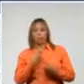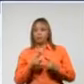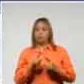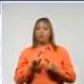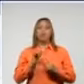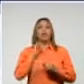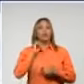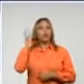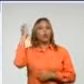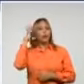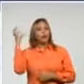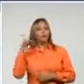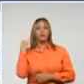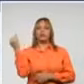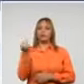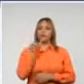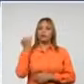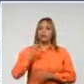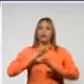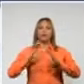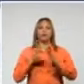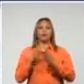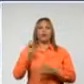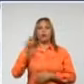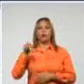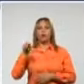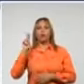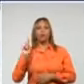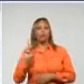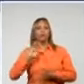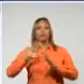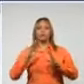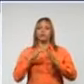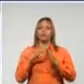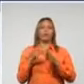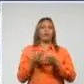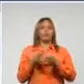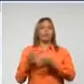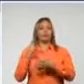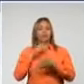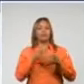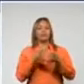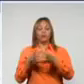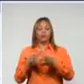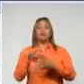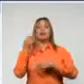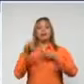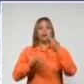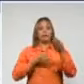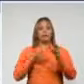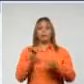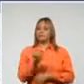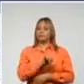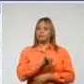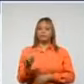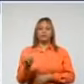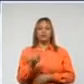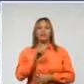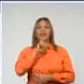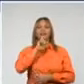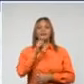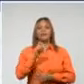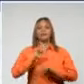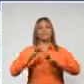organismos internacionales, la Organización Mundial de la Salud, la Organización Panamericana de la Salud, pues también lo reflejan en sus